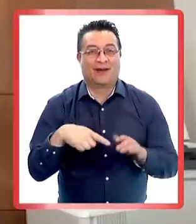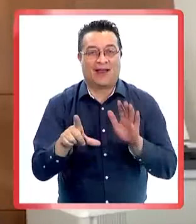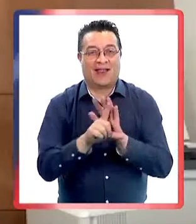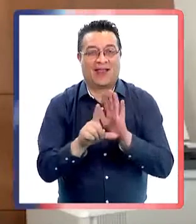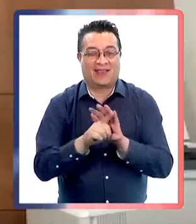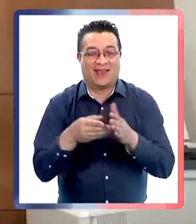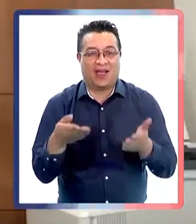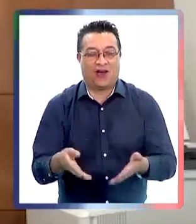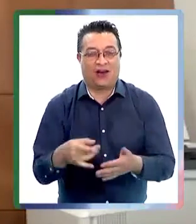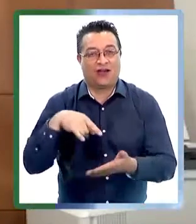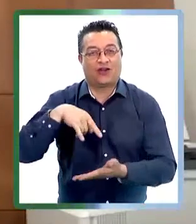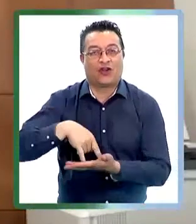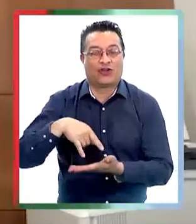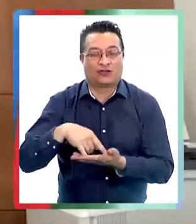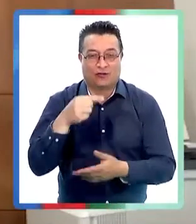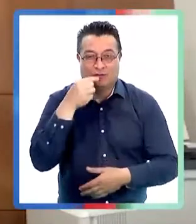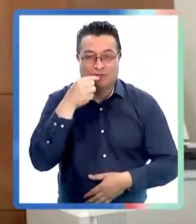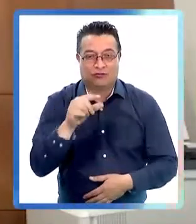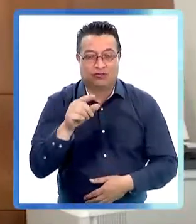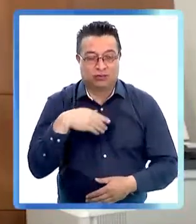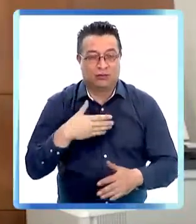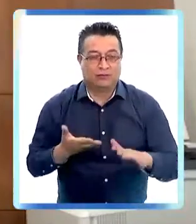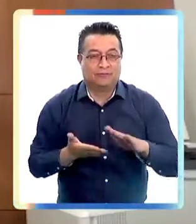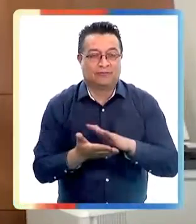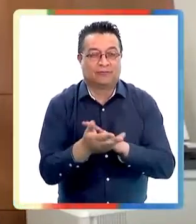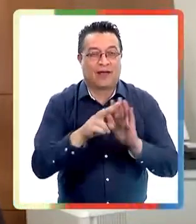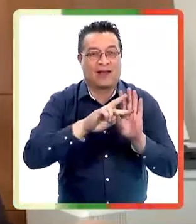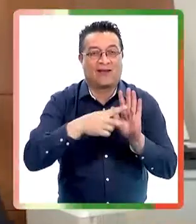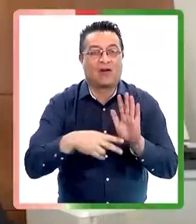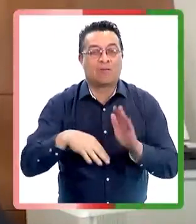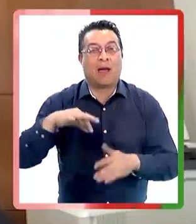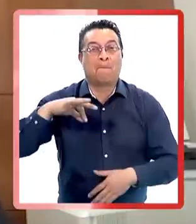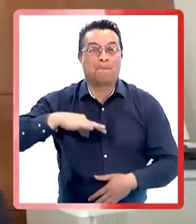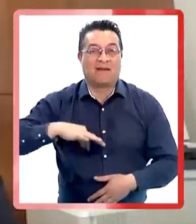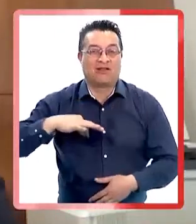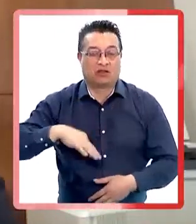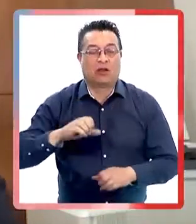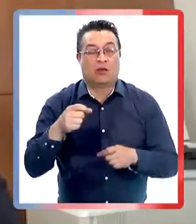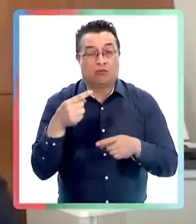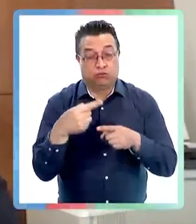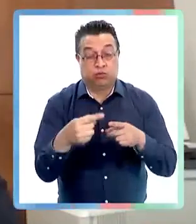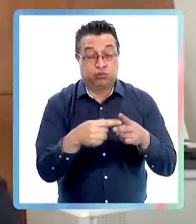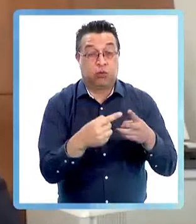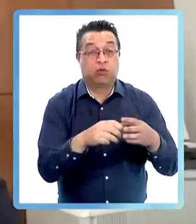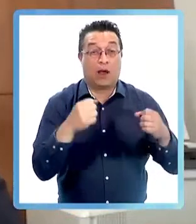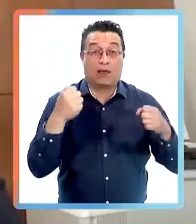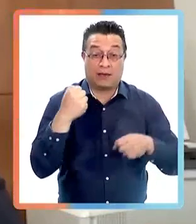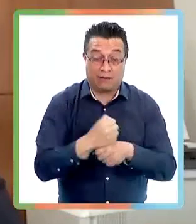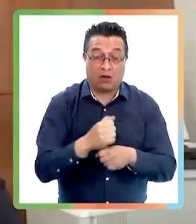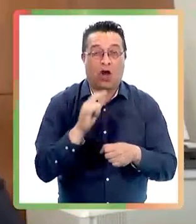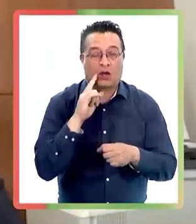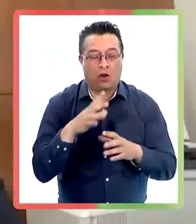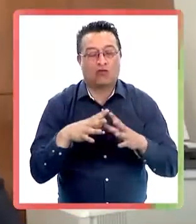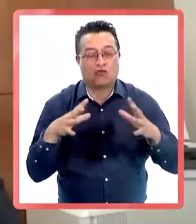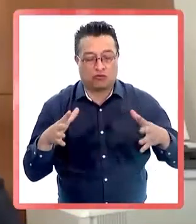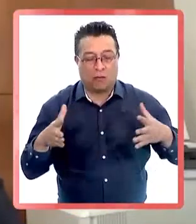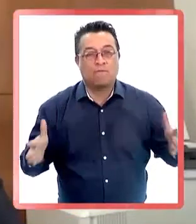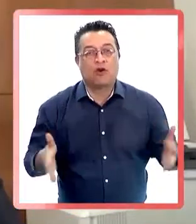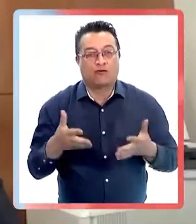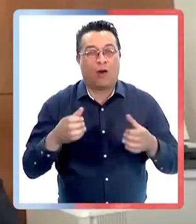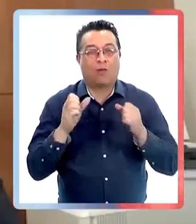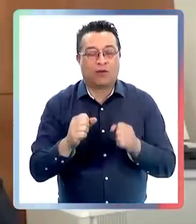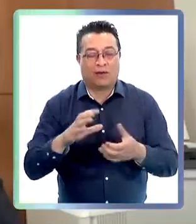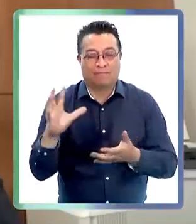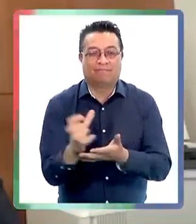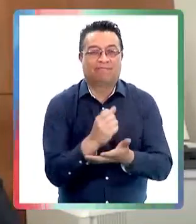legislando ahora en el Congreso, y prontamente el ingreso a la reforma previsional. Así que con hartas tareas, pero con harta motivación también para